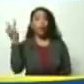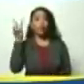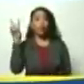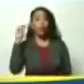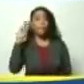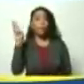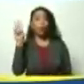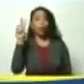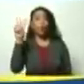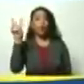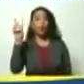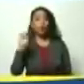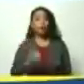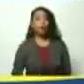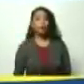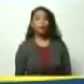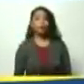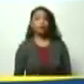PUP la PUVE